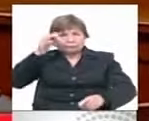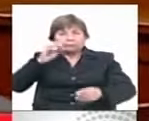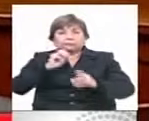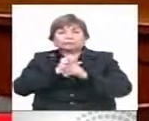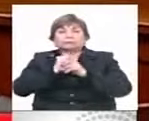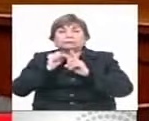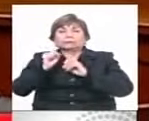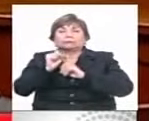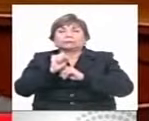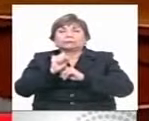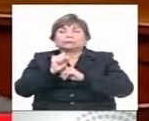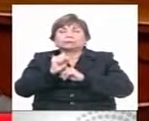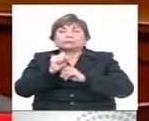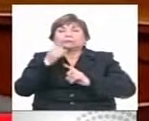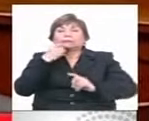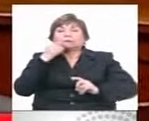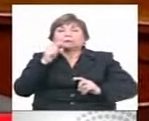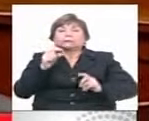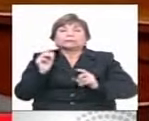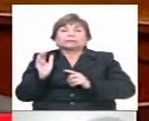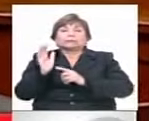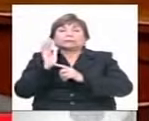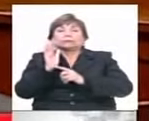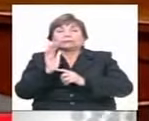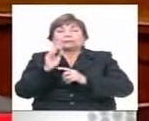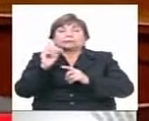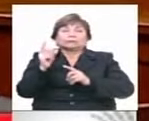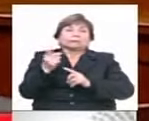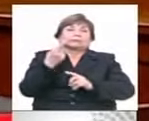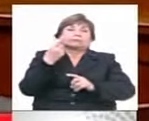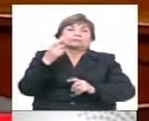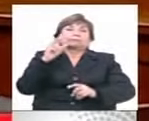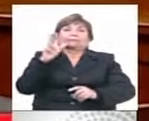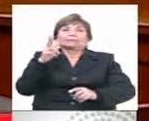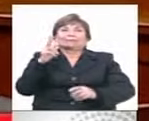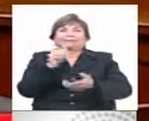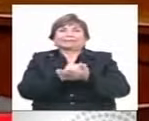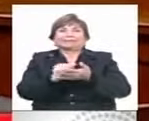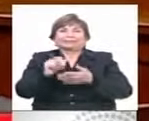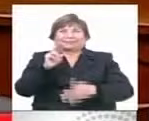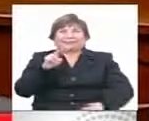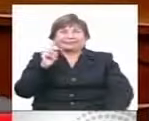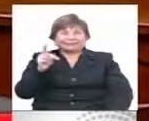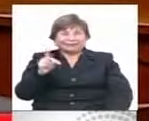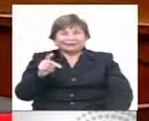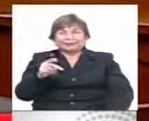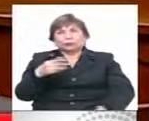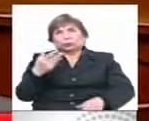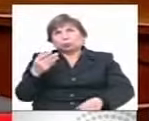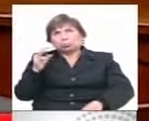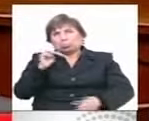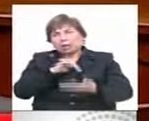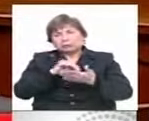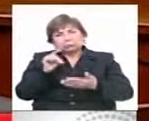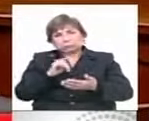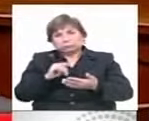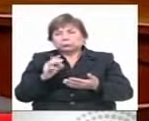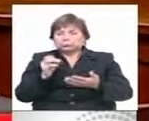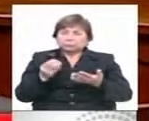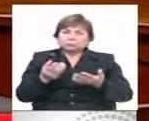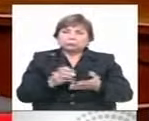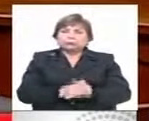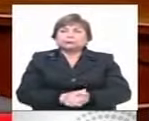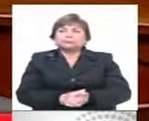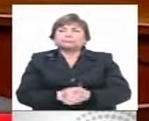sociedad. Esto será presentado el primer trimestre del 2022. También se está terminando